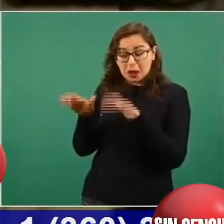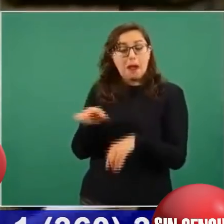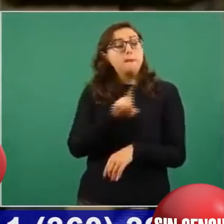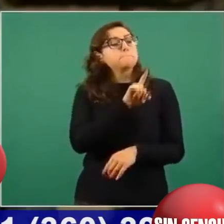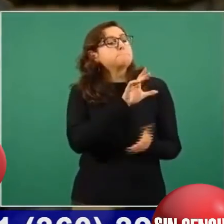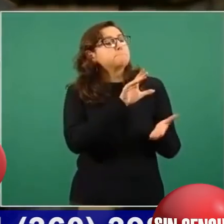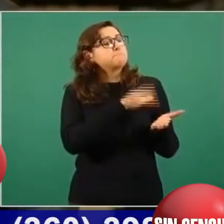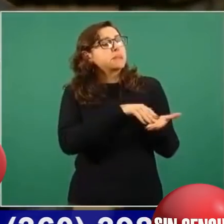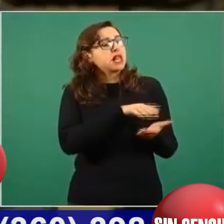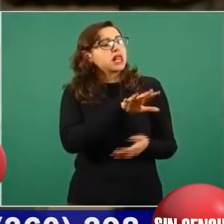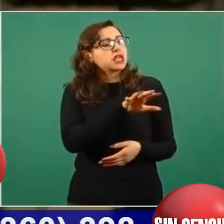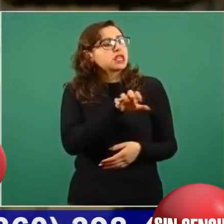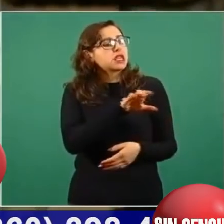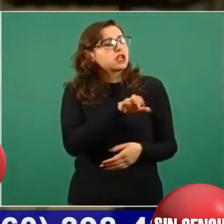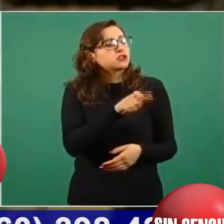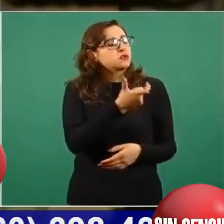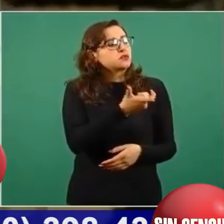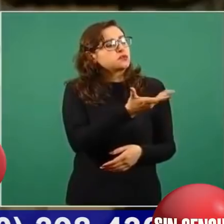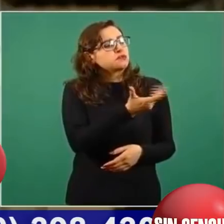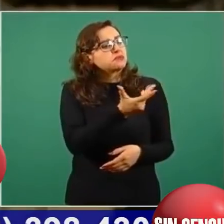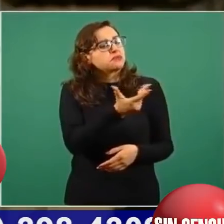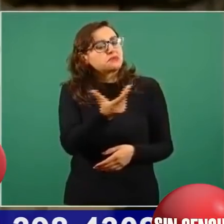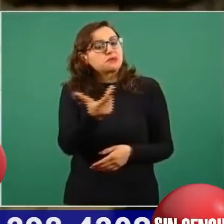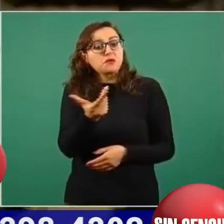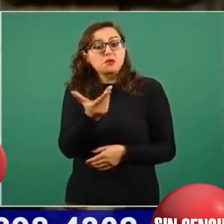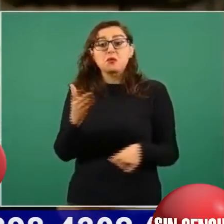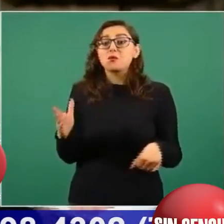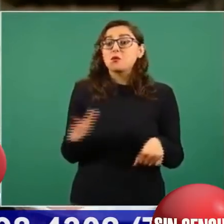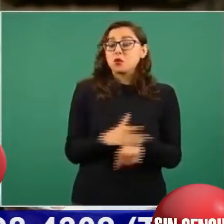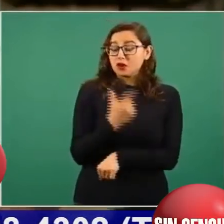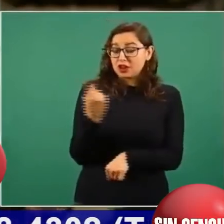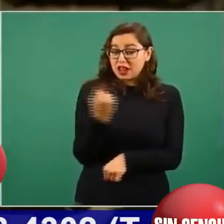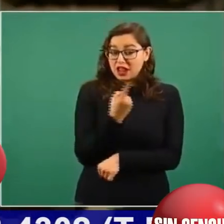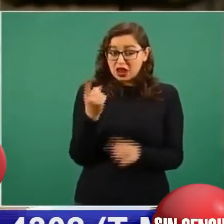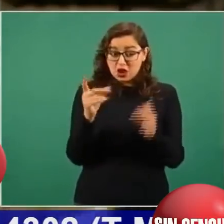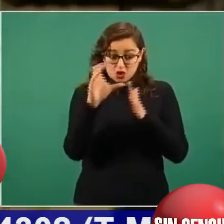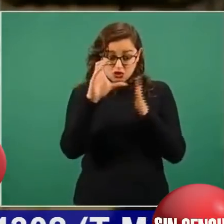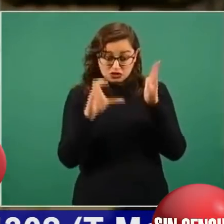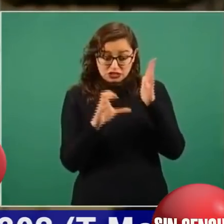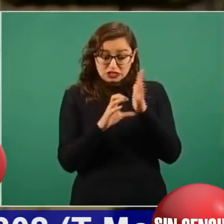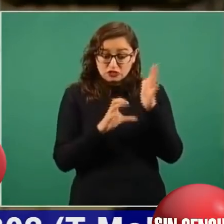tampoco nunca se cumplió el artículo 3 de la gratuidad en las